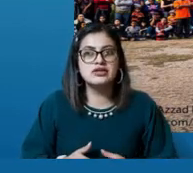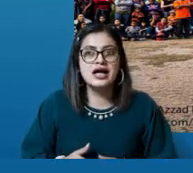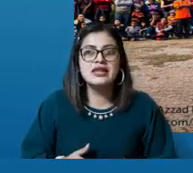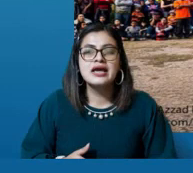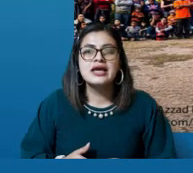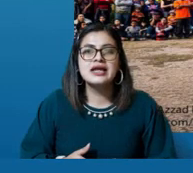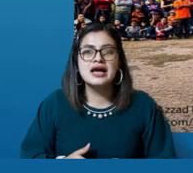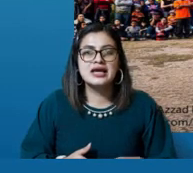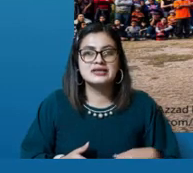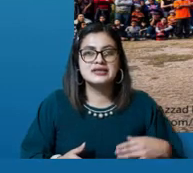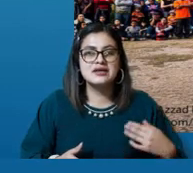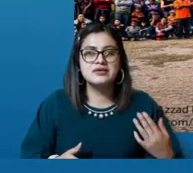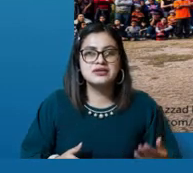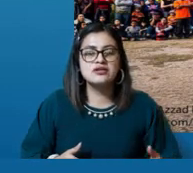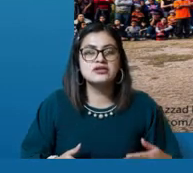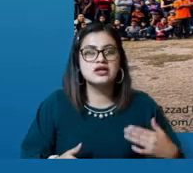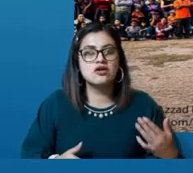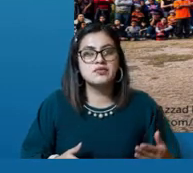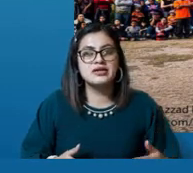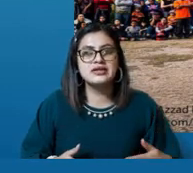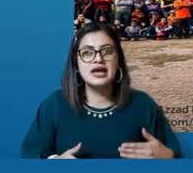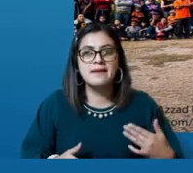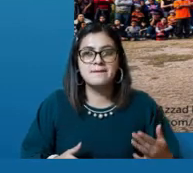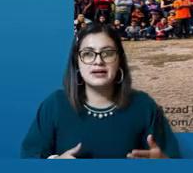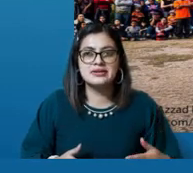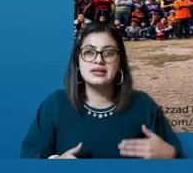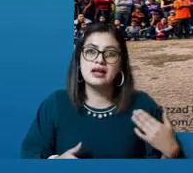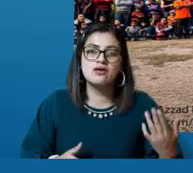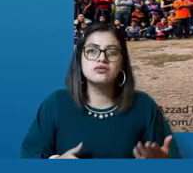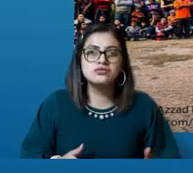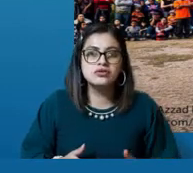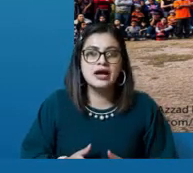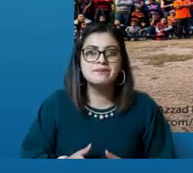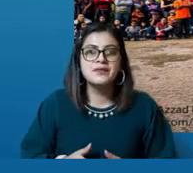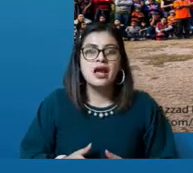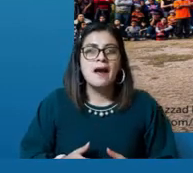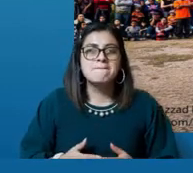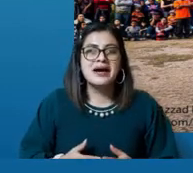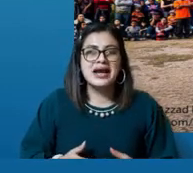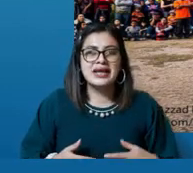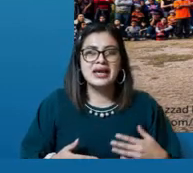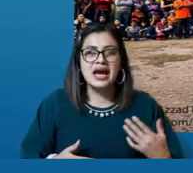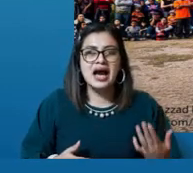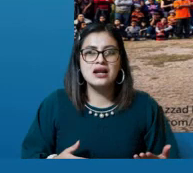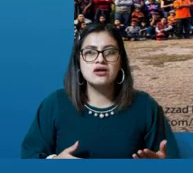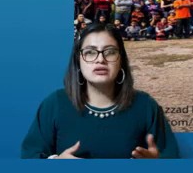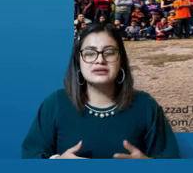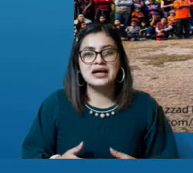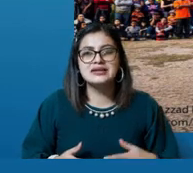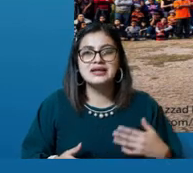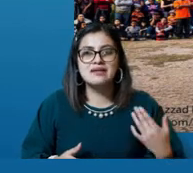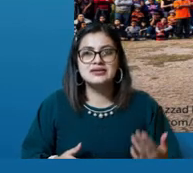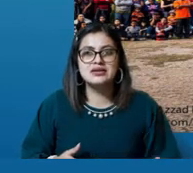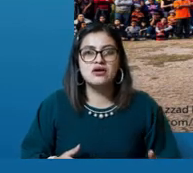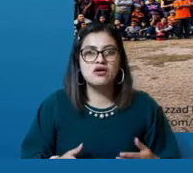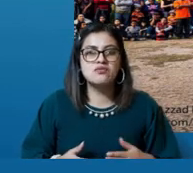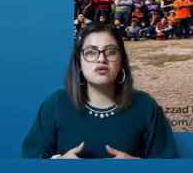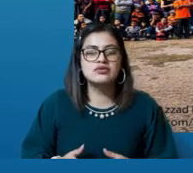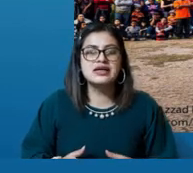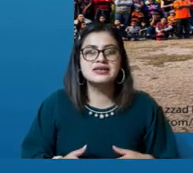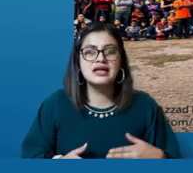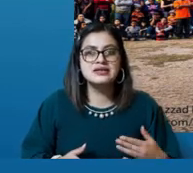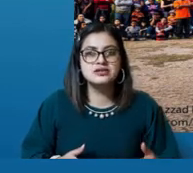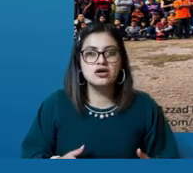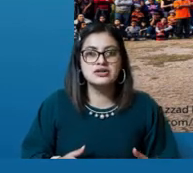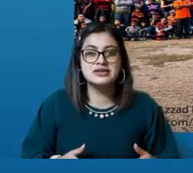comunidad, y la que es transmitido se convierte en parte de la cultura. Para que algo sea establecido